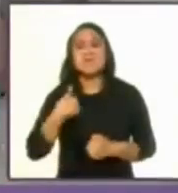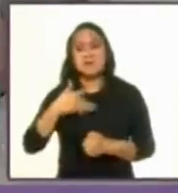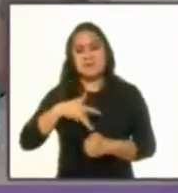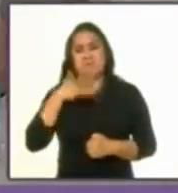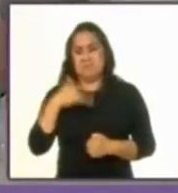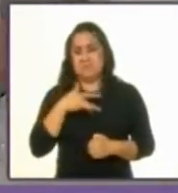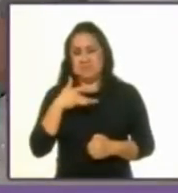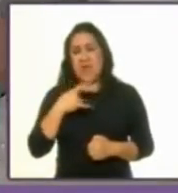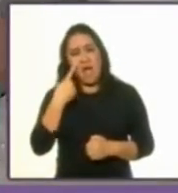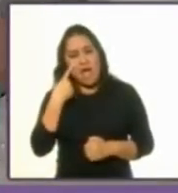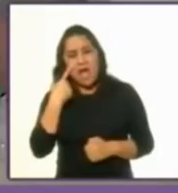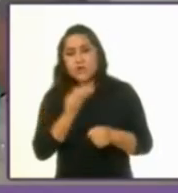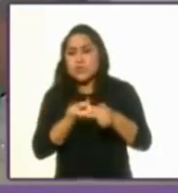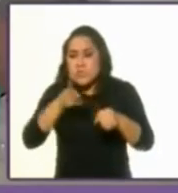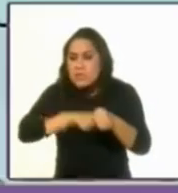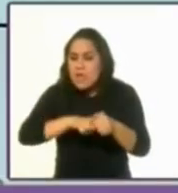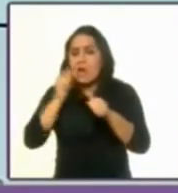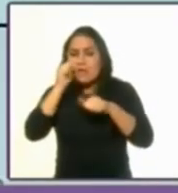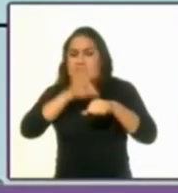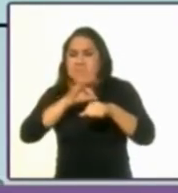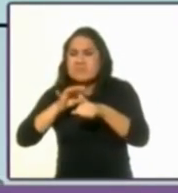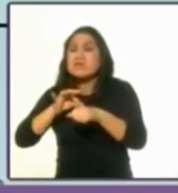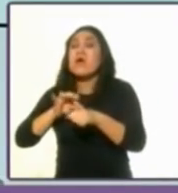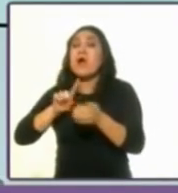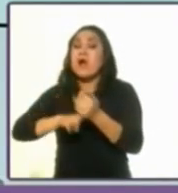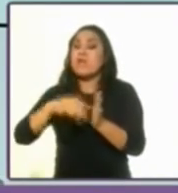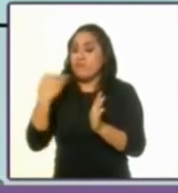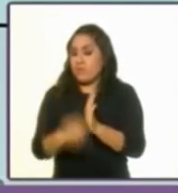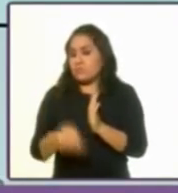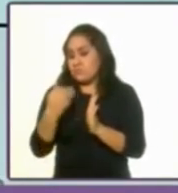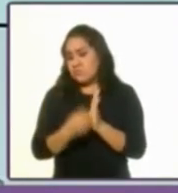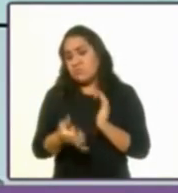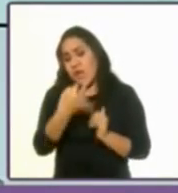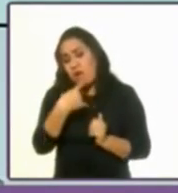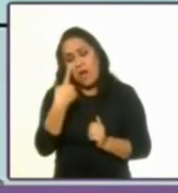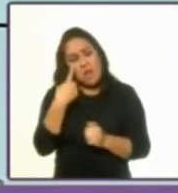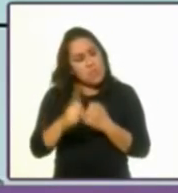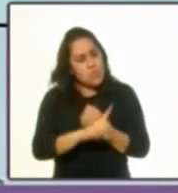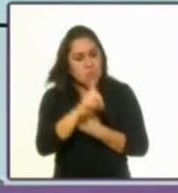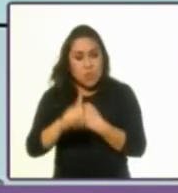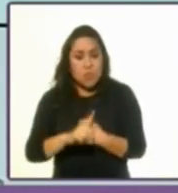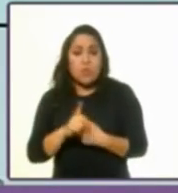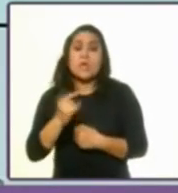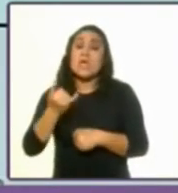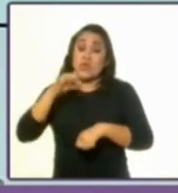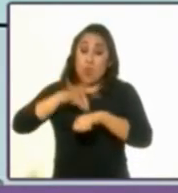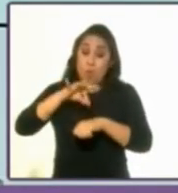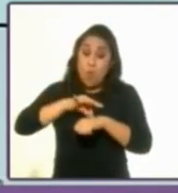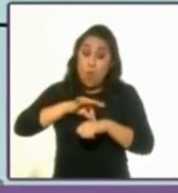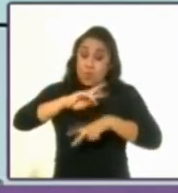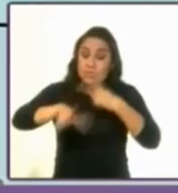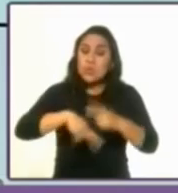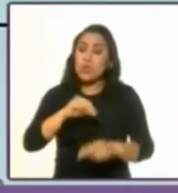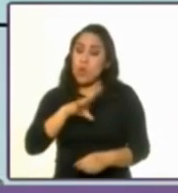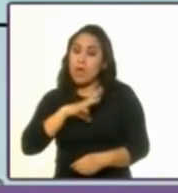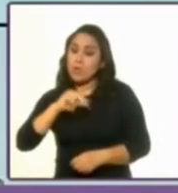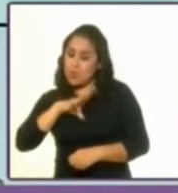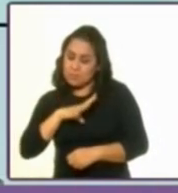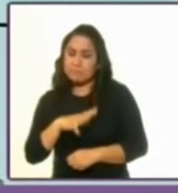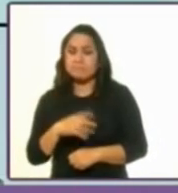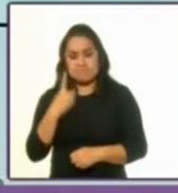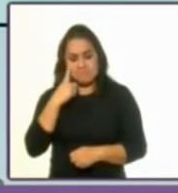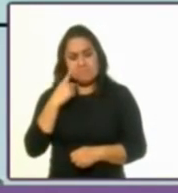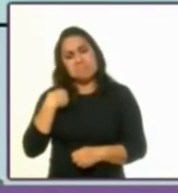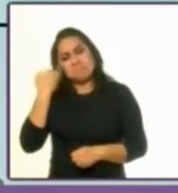en nuestros centros de salud y hospitales es el abasto de médica y la falta de médicos y eso lo vamos a resolver